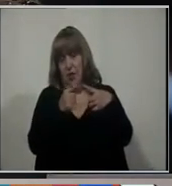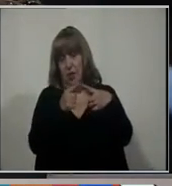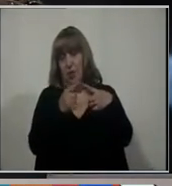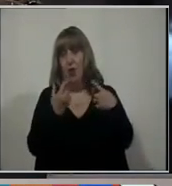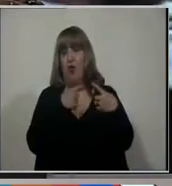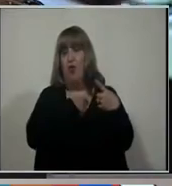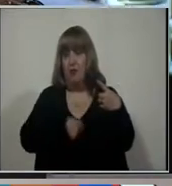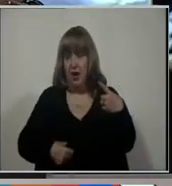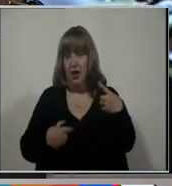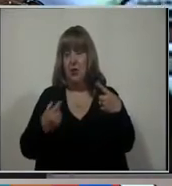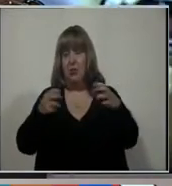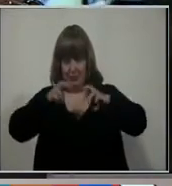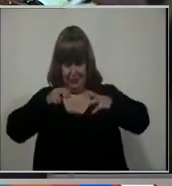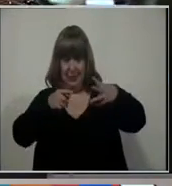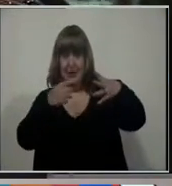petroleras.